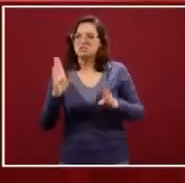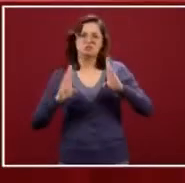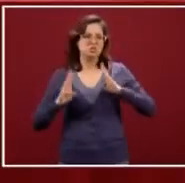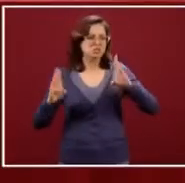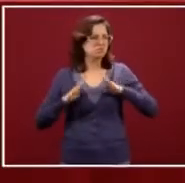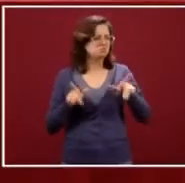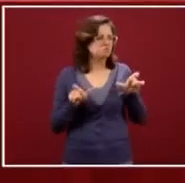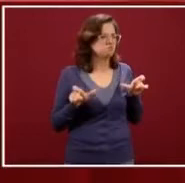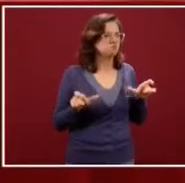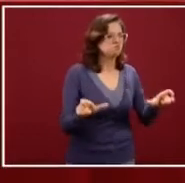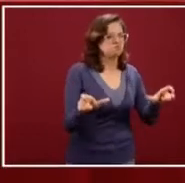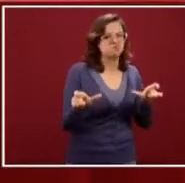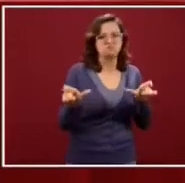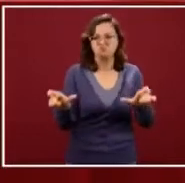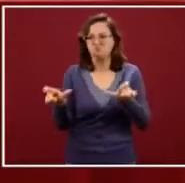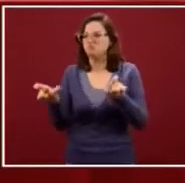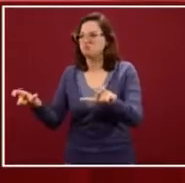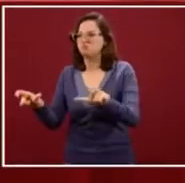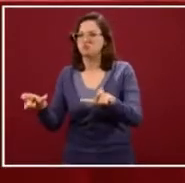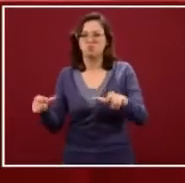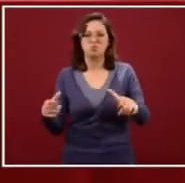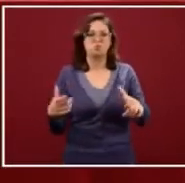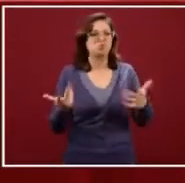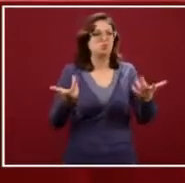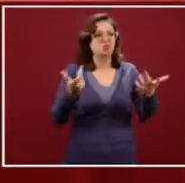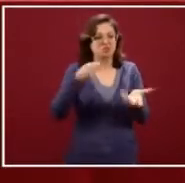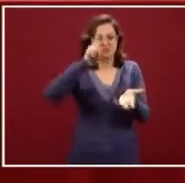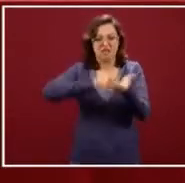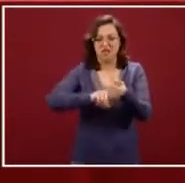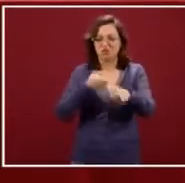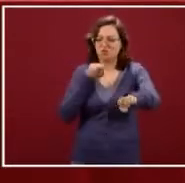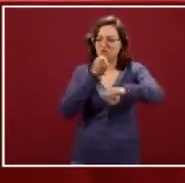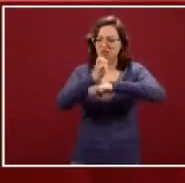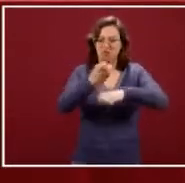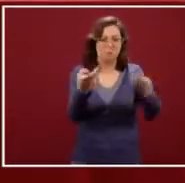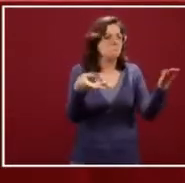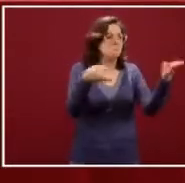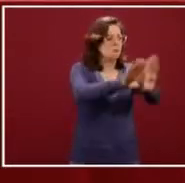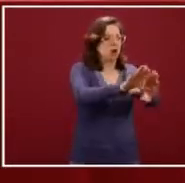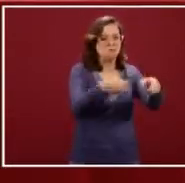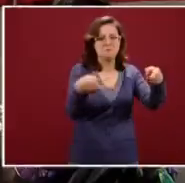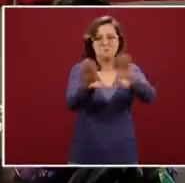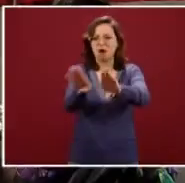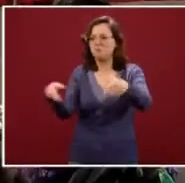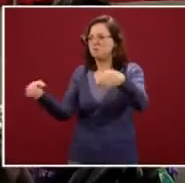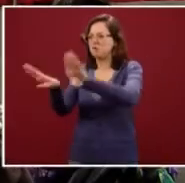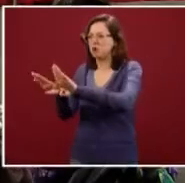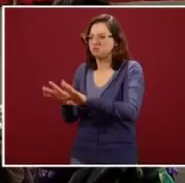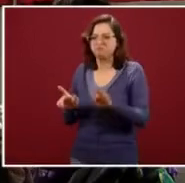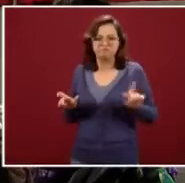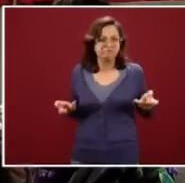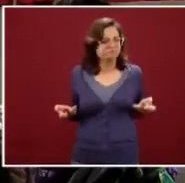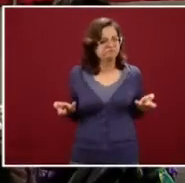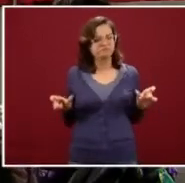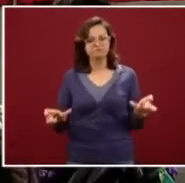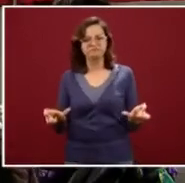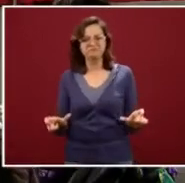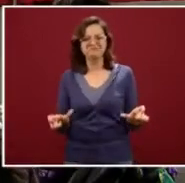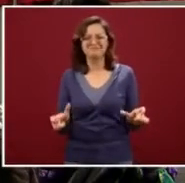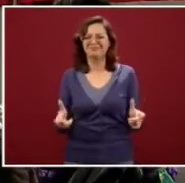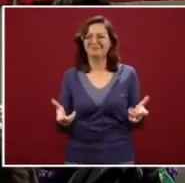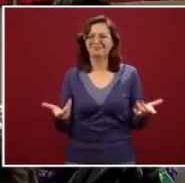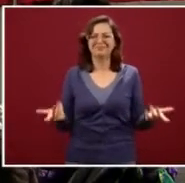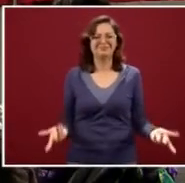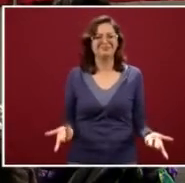de una especie de cierre fronterizo, si se quiere ver de esa manera, en los límites territoriales de las entidades